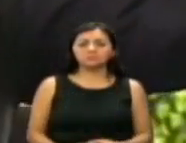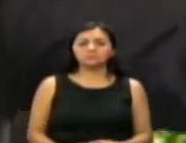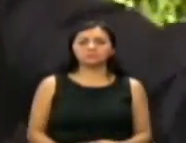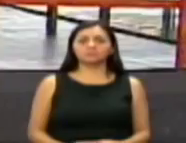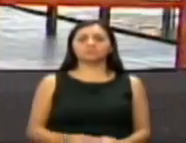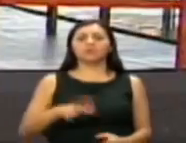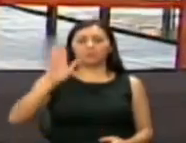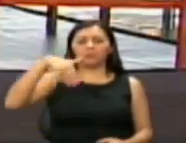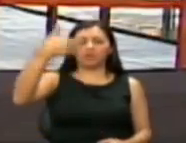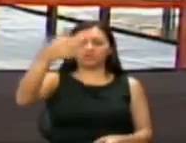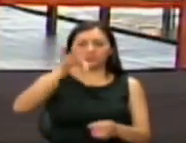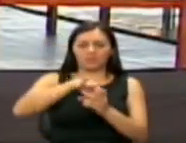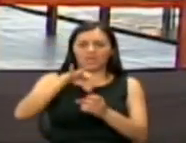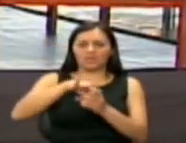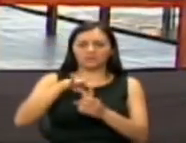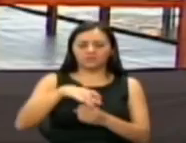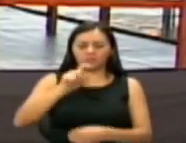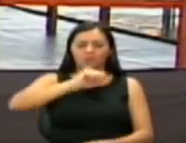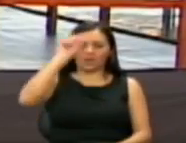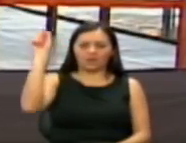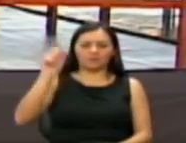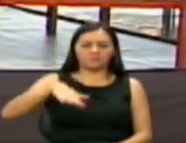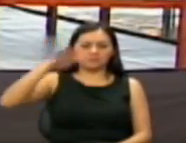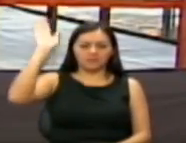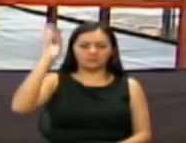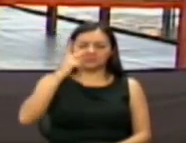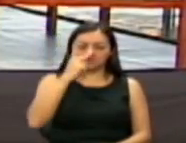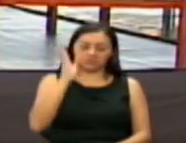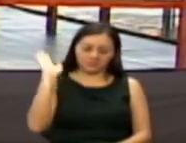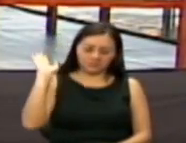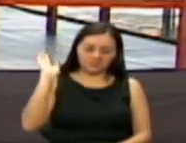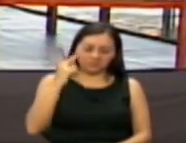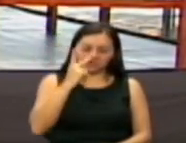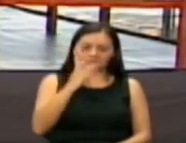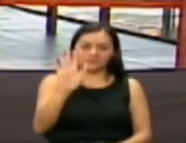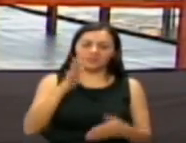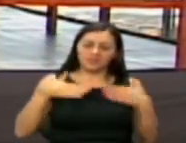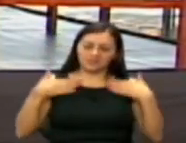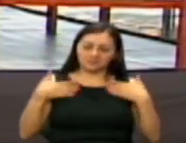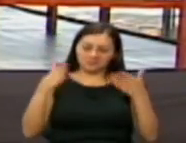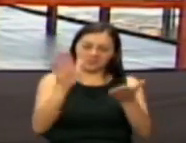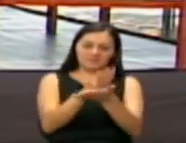que en las próximas elecciones locales vamos a ganar mucho más, o con mucho más contundencia, para que esté contenta.